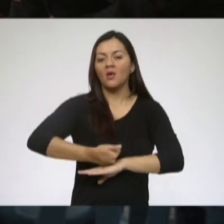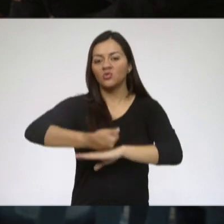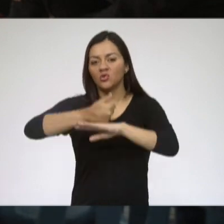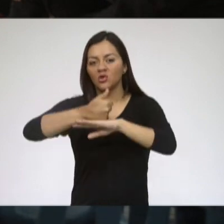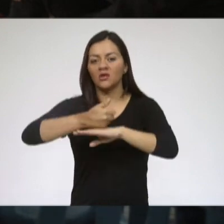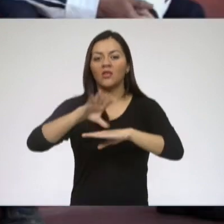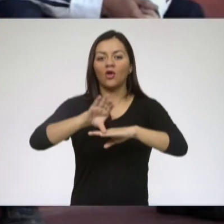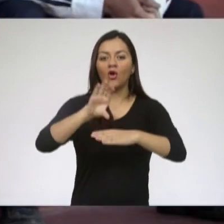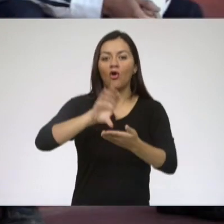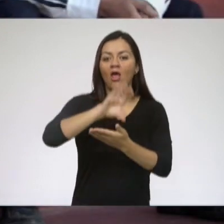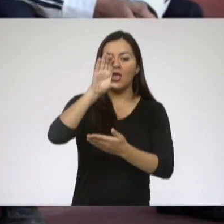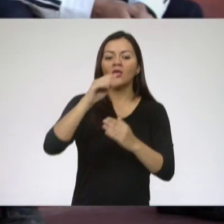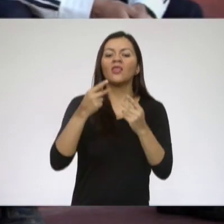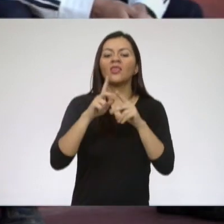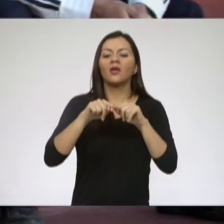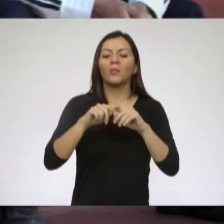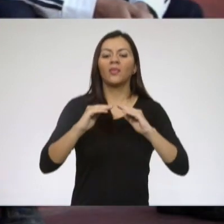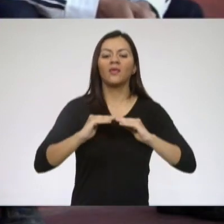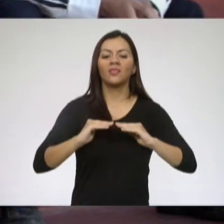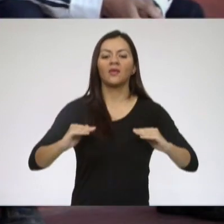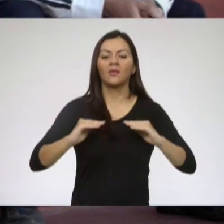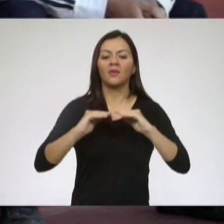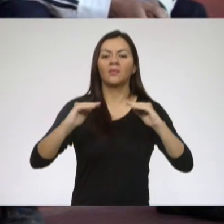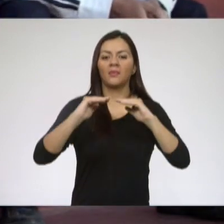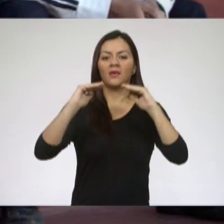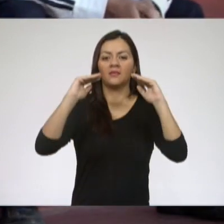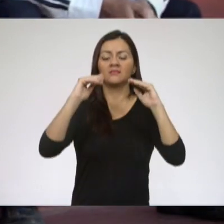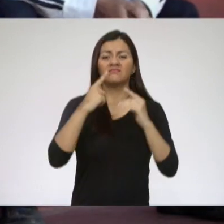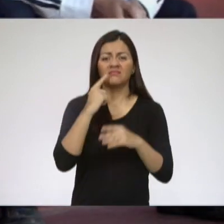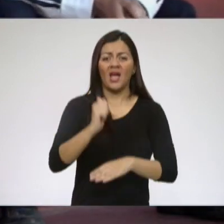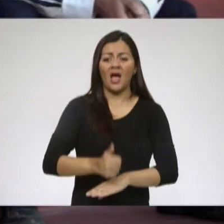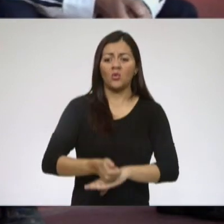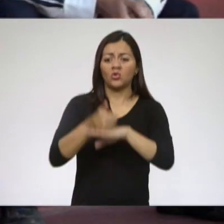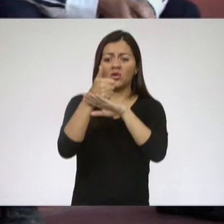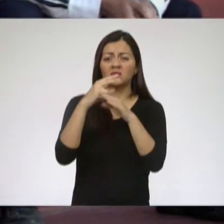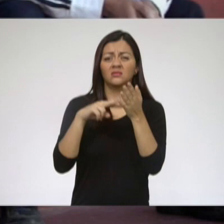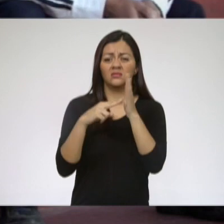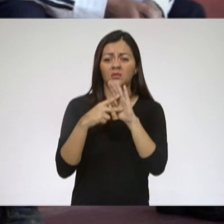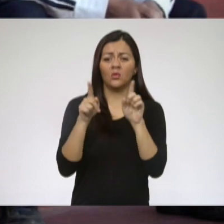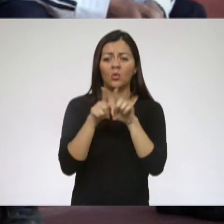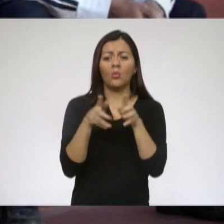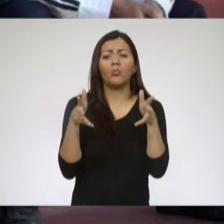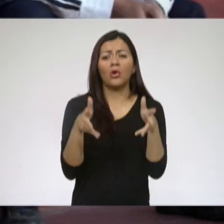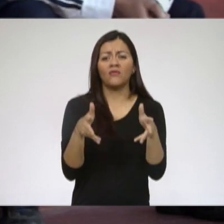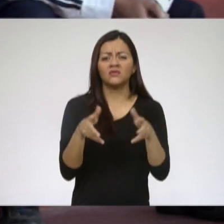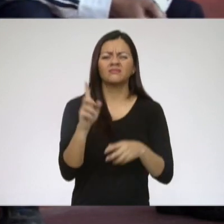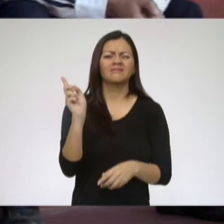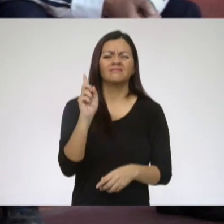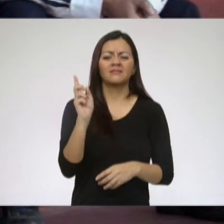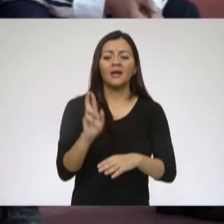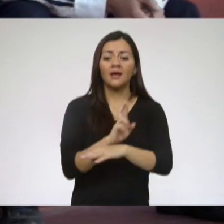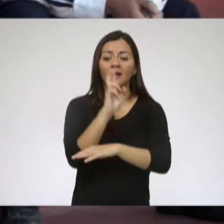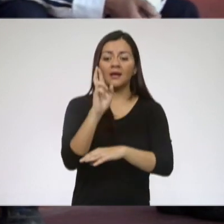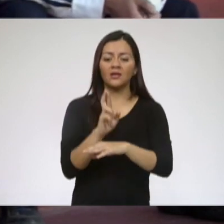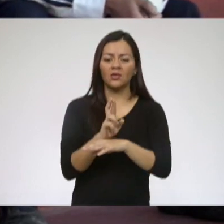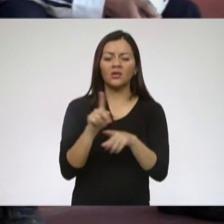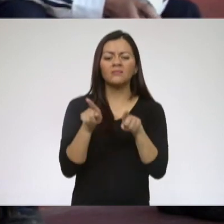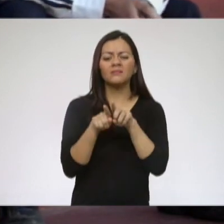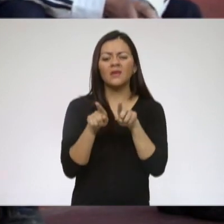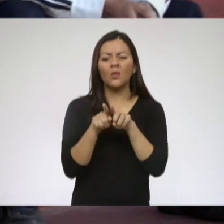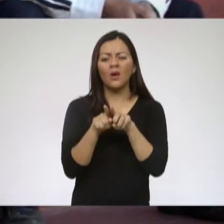se maneja por niveles. No considero que una autoridad es necesariamente un profesor o una autoridad un rector. Una autoridad debería ser la